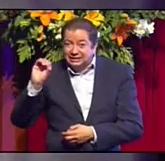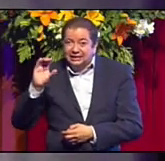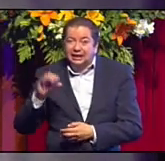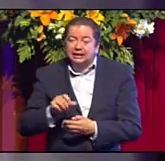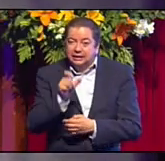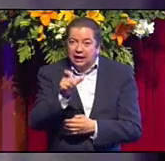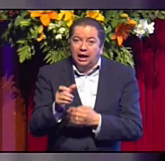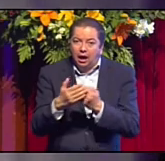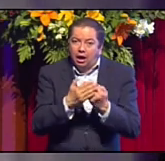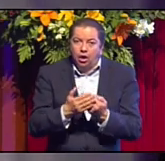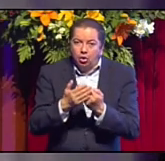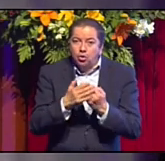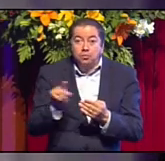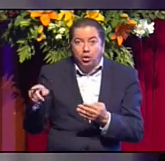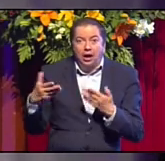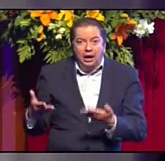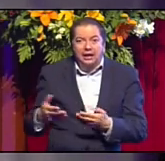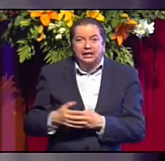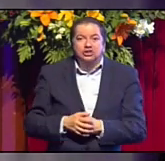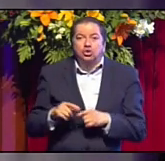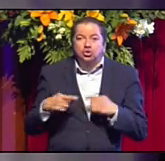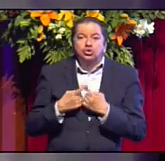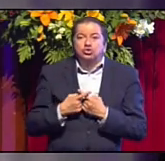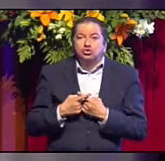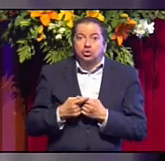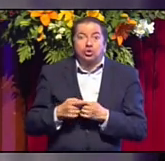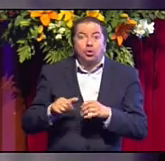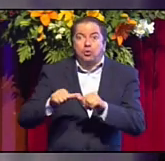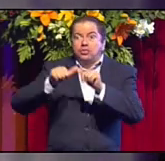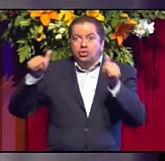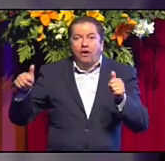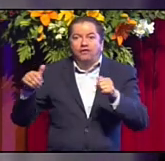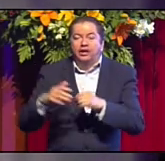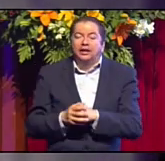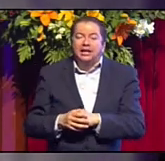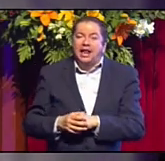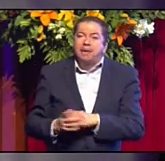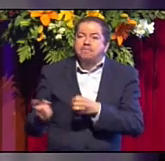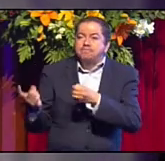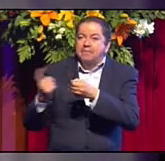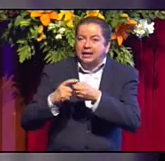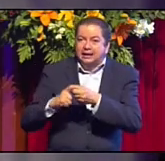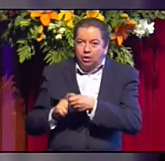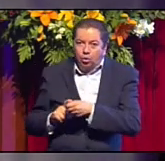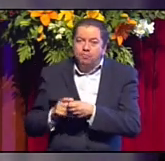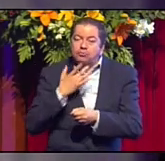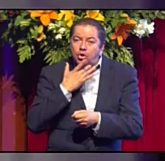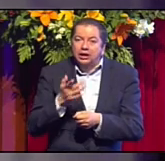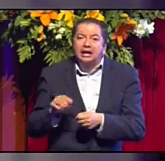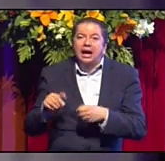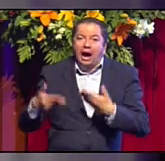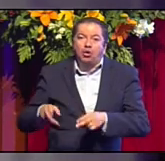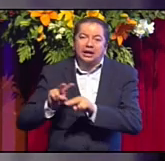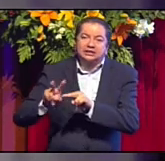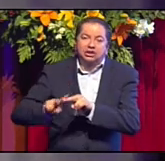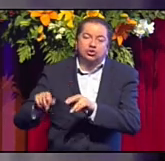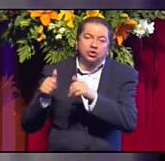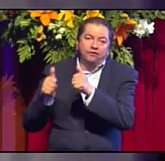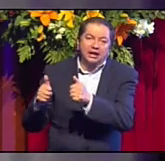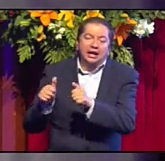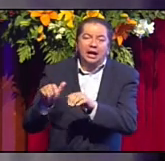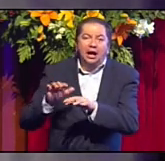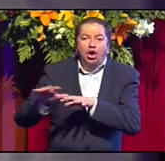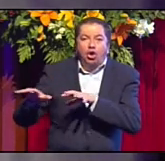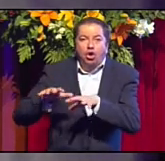equivocar en los números, pero que efectivamente hemos más que duplicado la matrícula, porque se están haciendo bien las cosas. La habilitación